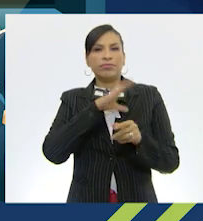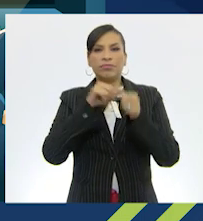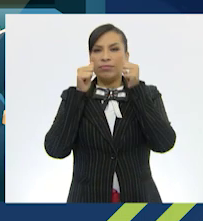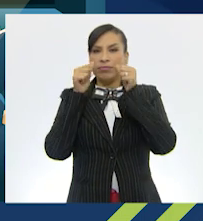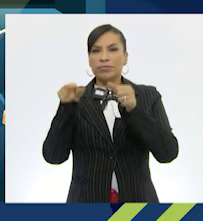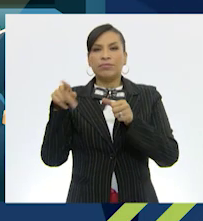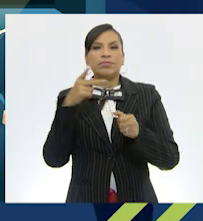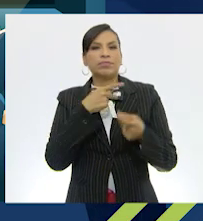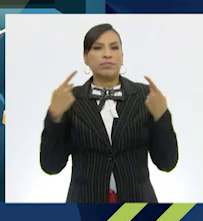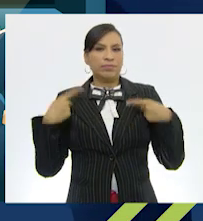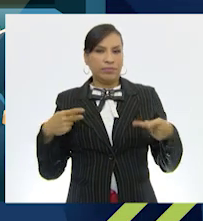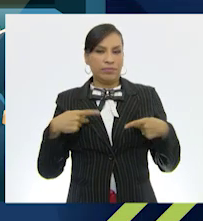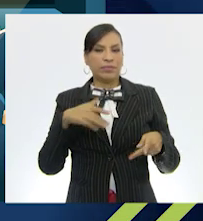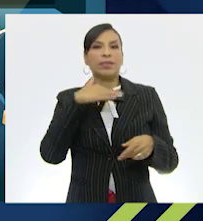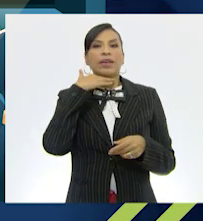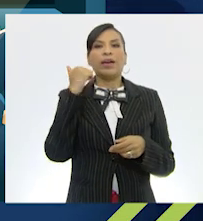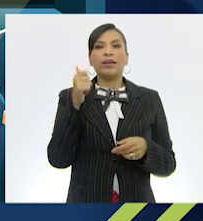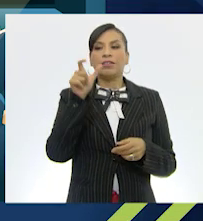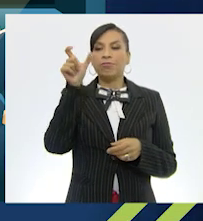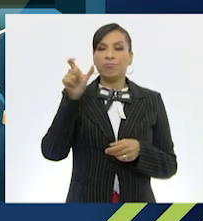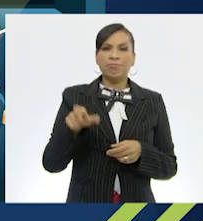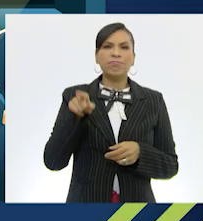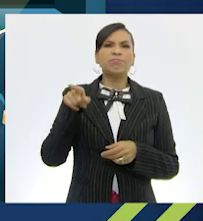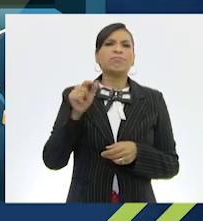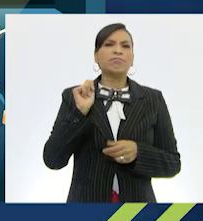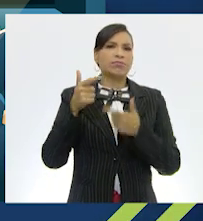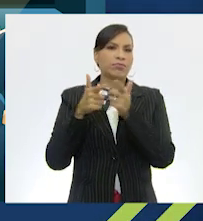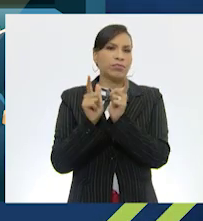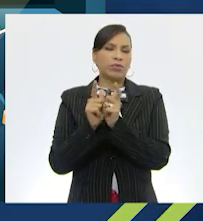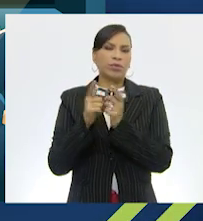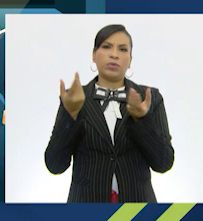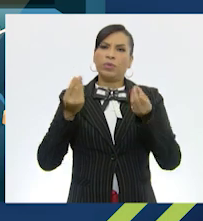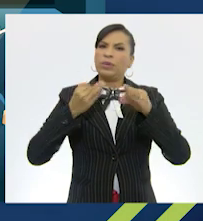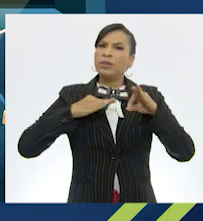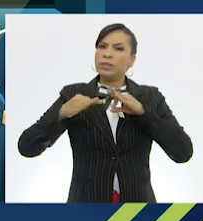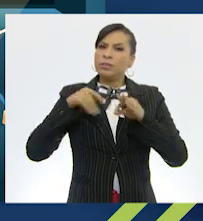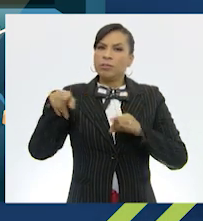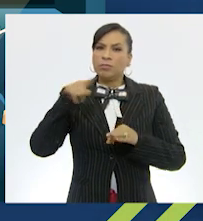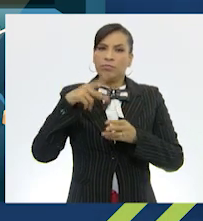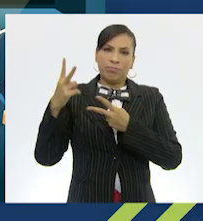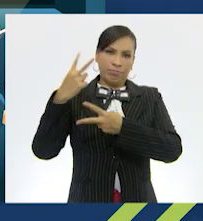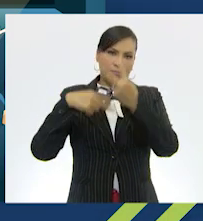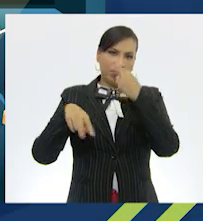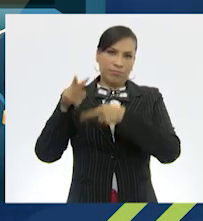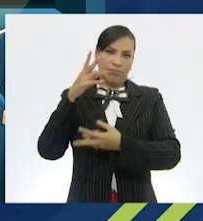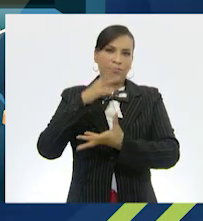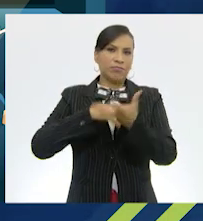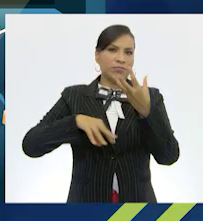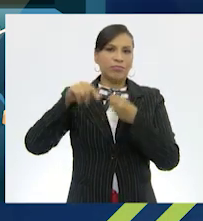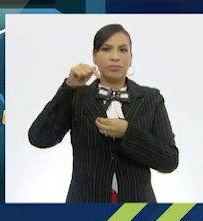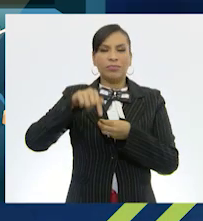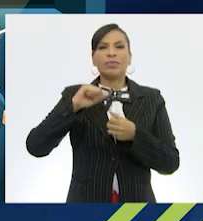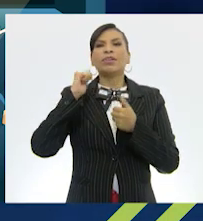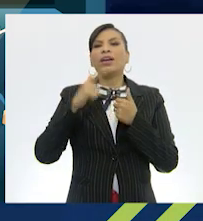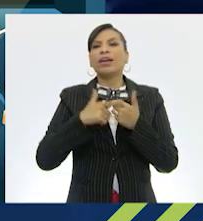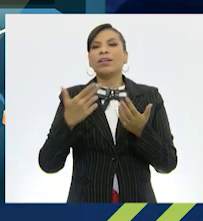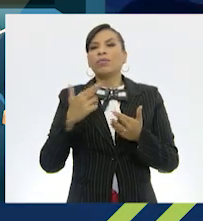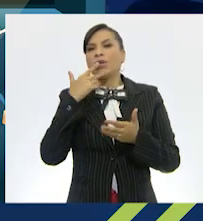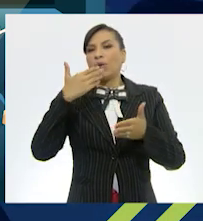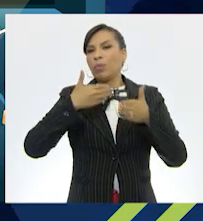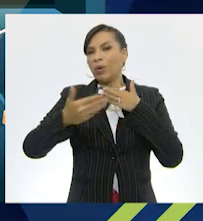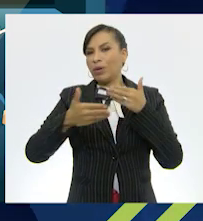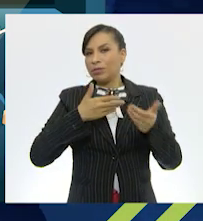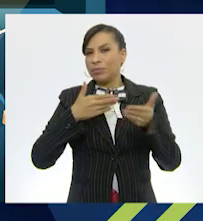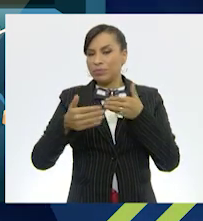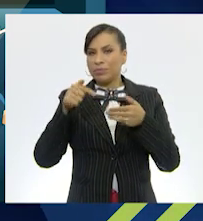por los alemanes, porque se les consideraba como grupos muy trabajadores que vendrían a traer como de alguna manera la